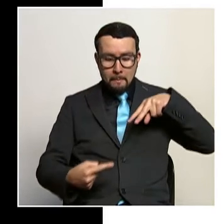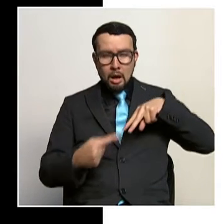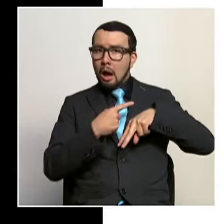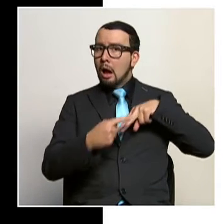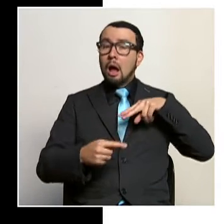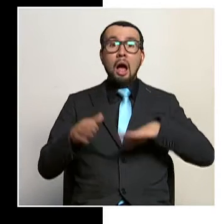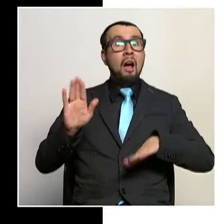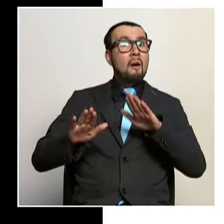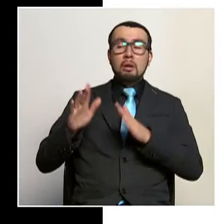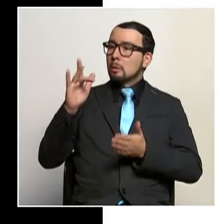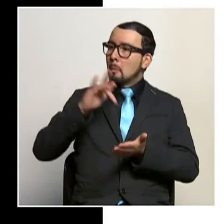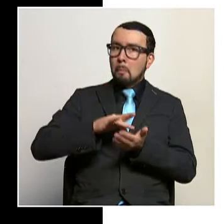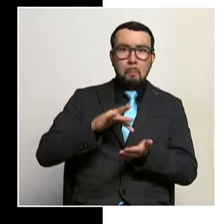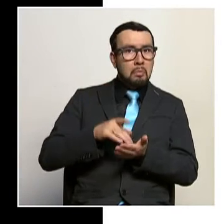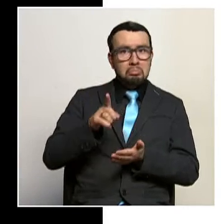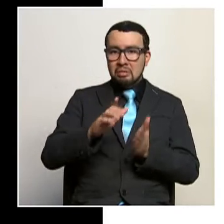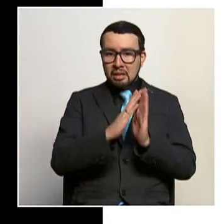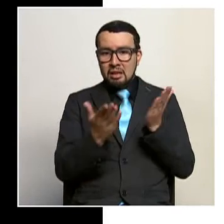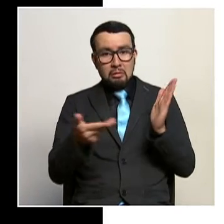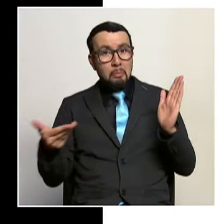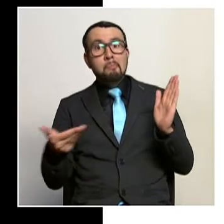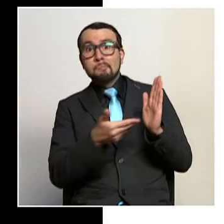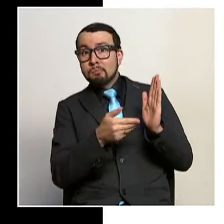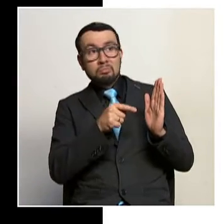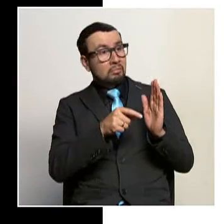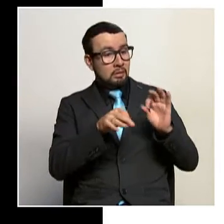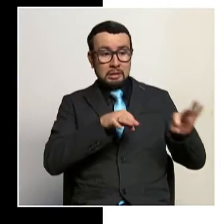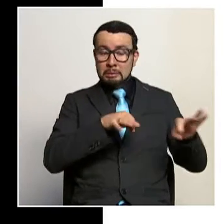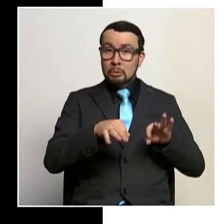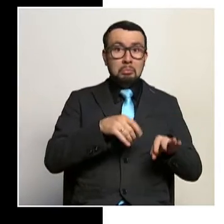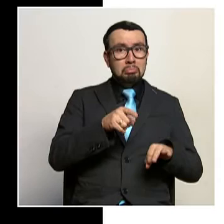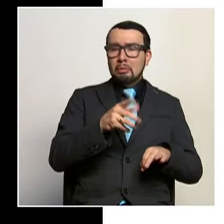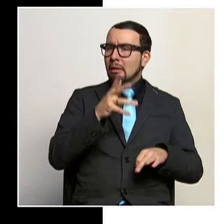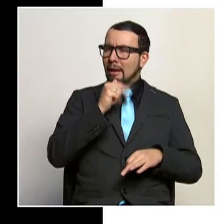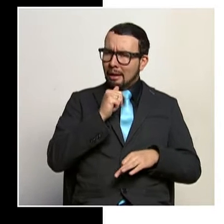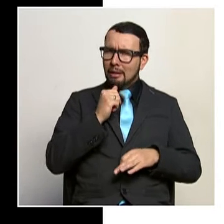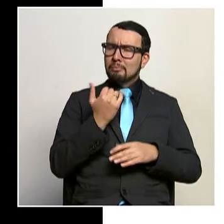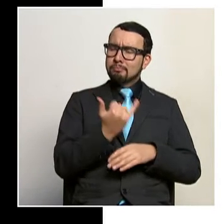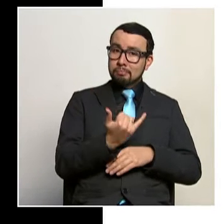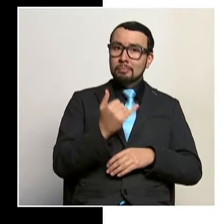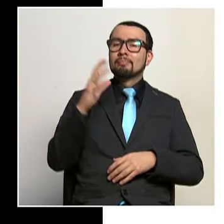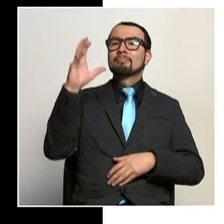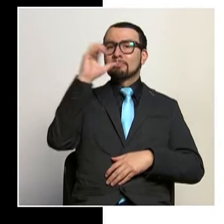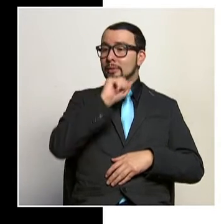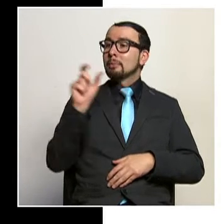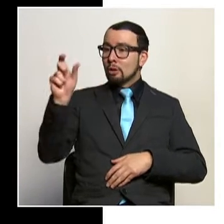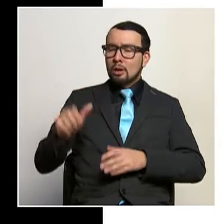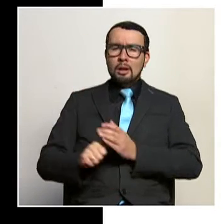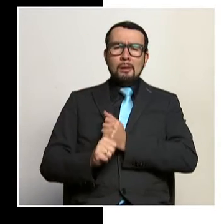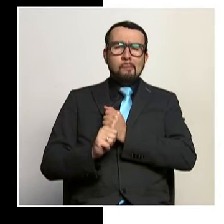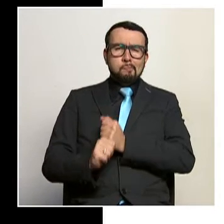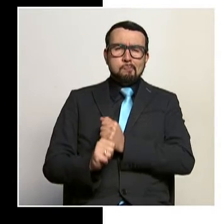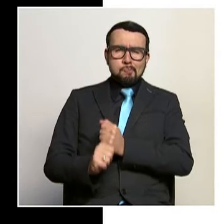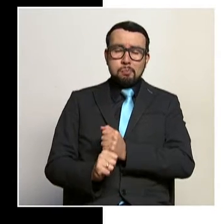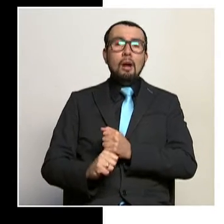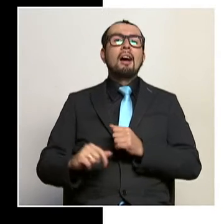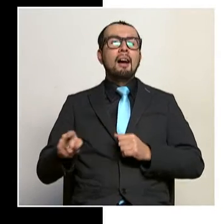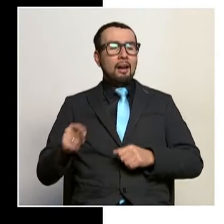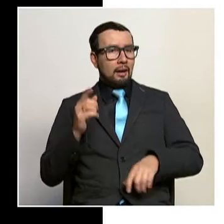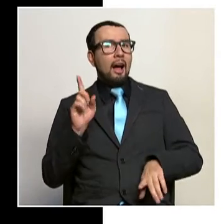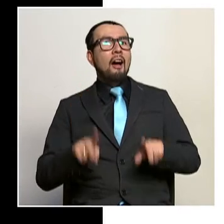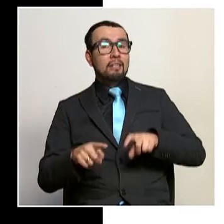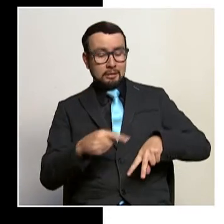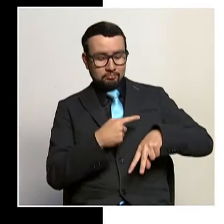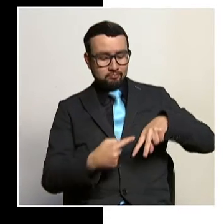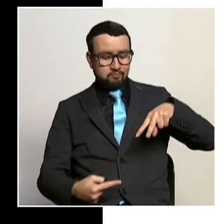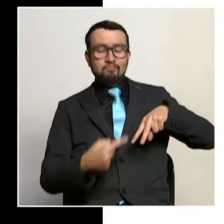comenta dentro de los libros que nosotros estudiamos cuando hicimos medicina, es el estreñimiento, y eso no se menciona, ¿cierto? Y